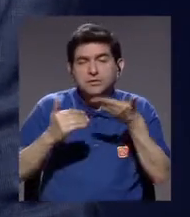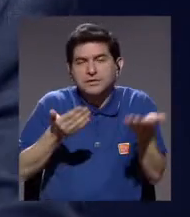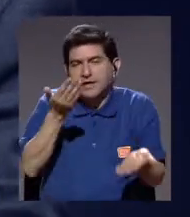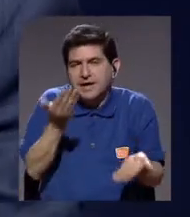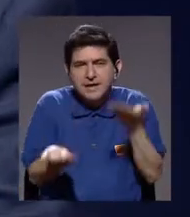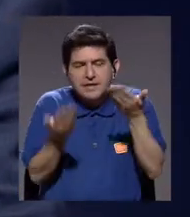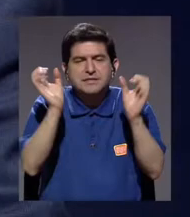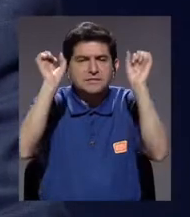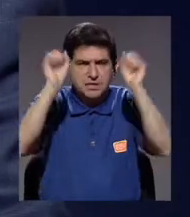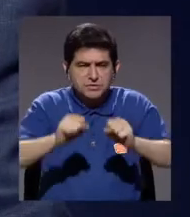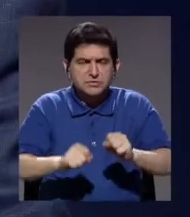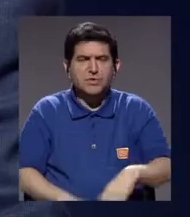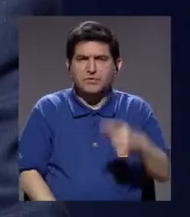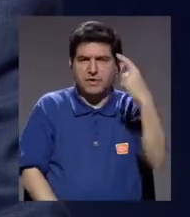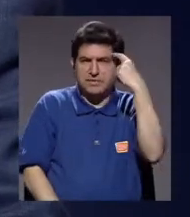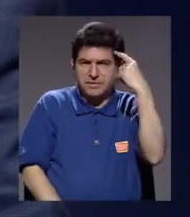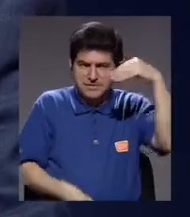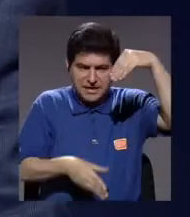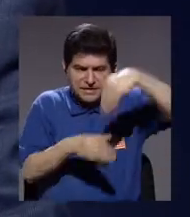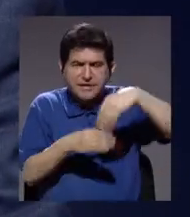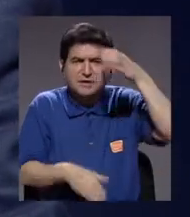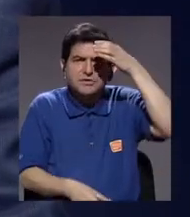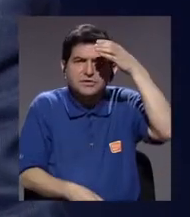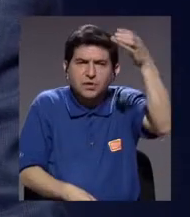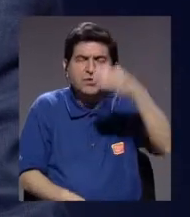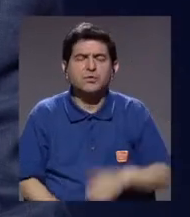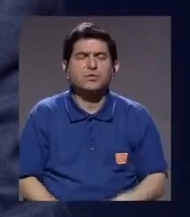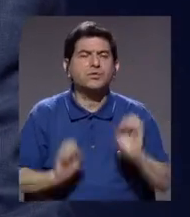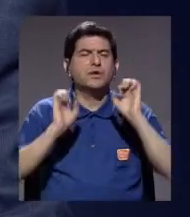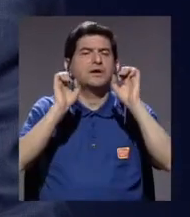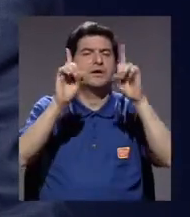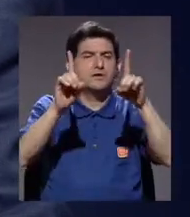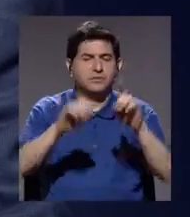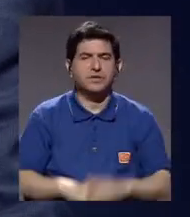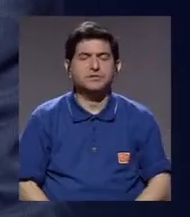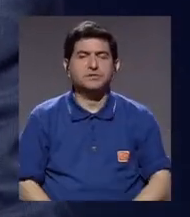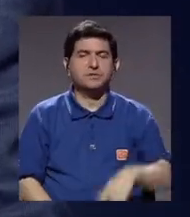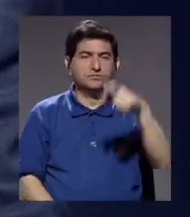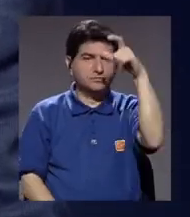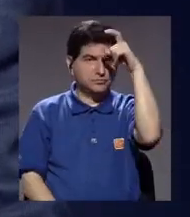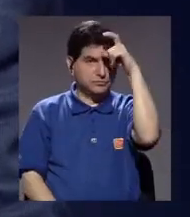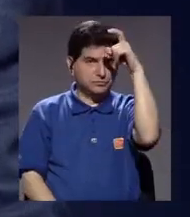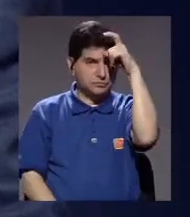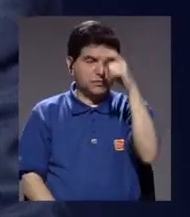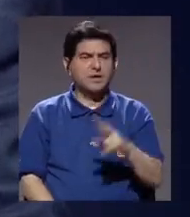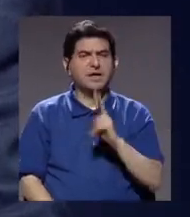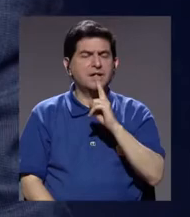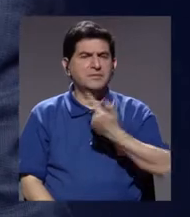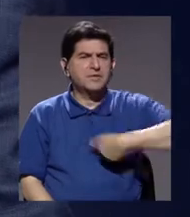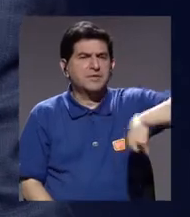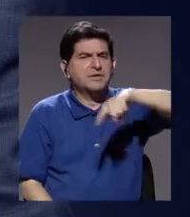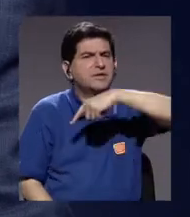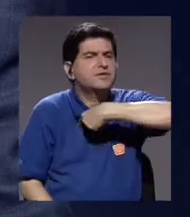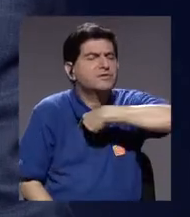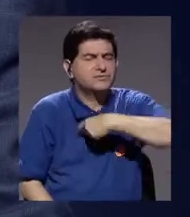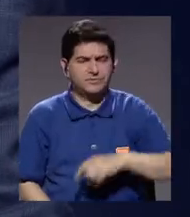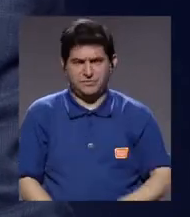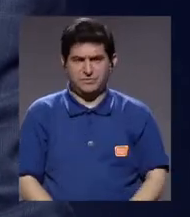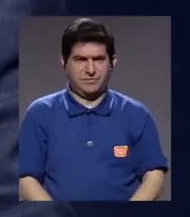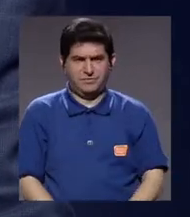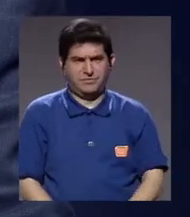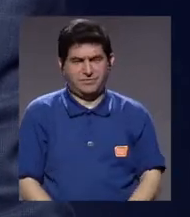vez que se puede considerar dentro de la cultura, educación, es Turquía. En realidad nosotros estamos también